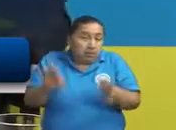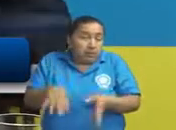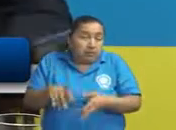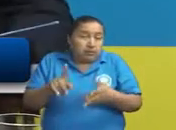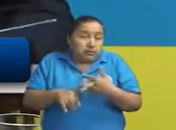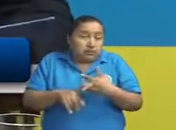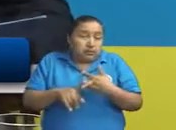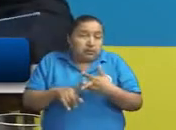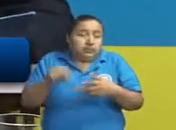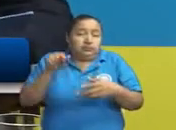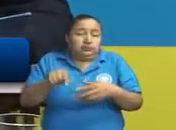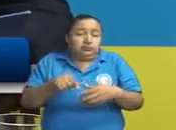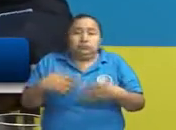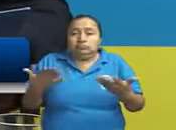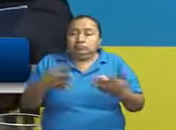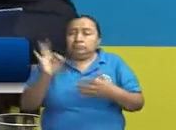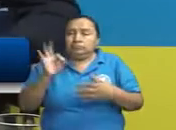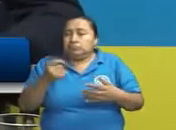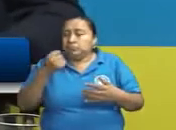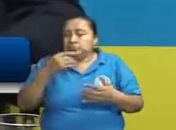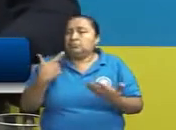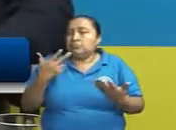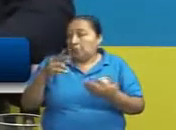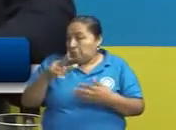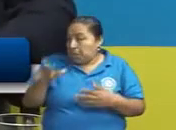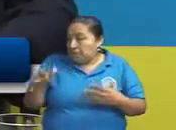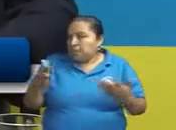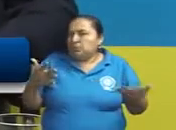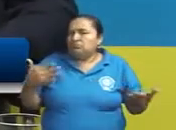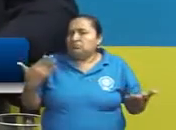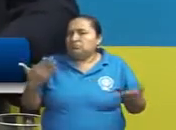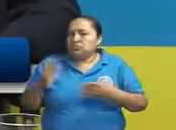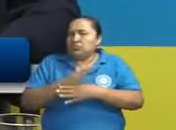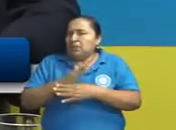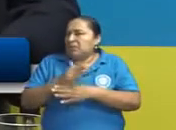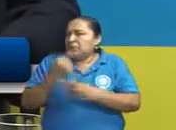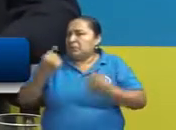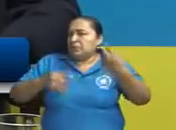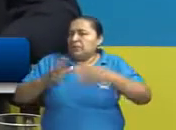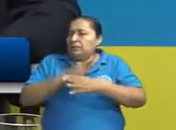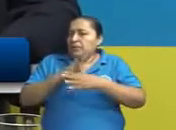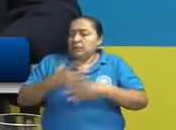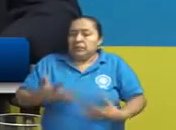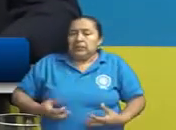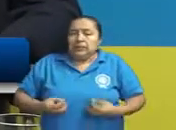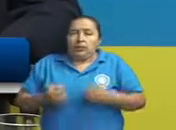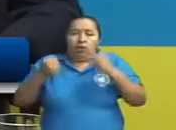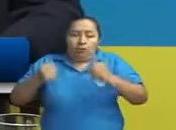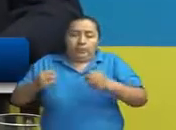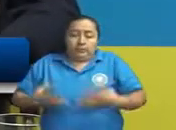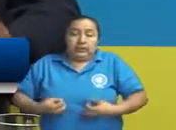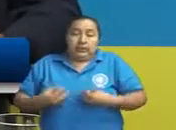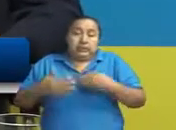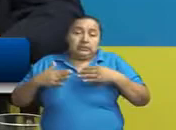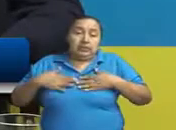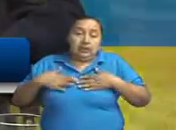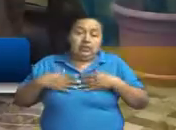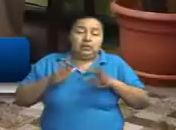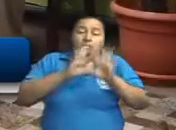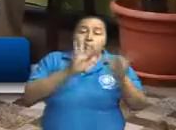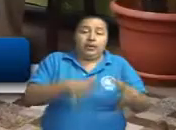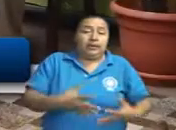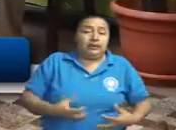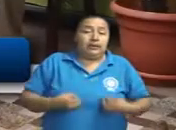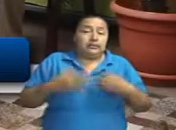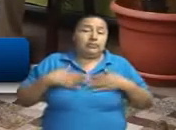¿El tratamiento es el mismo? ¿Qué se diferencia entre que un hombre tenga cáncer de mama y una mujer tenga cáncer de mama?